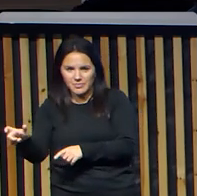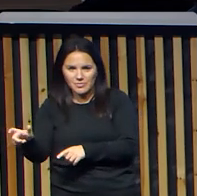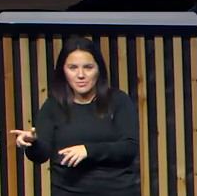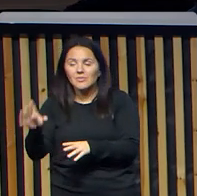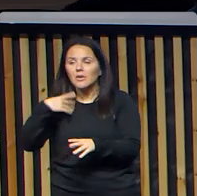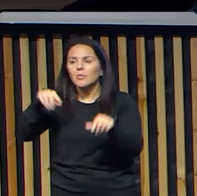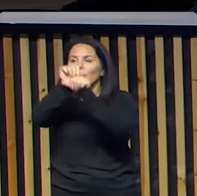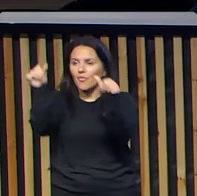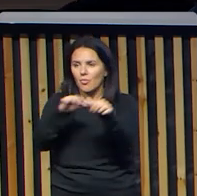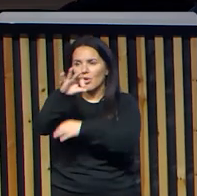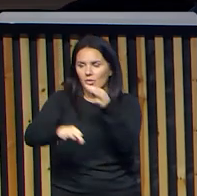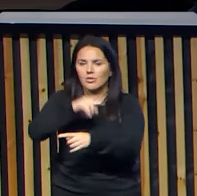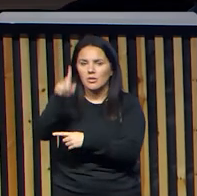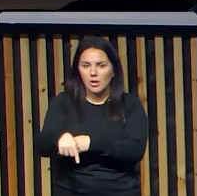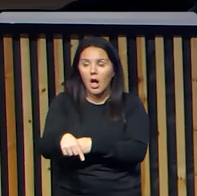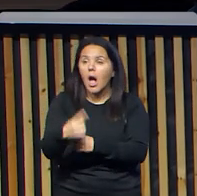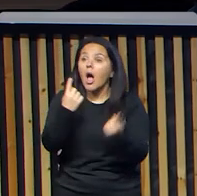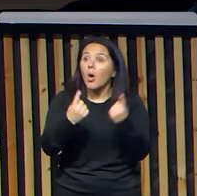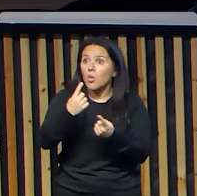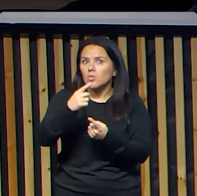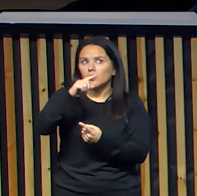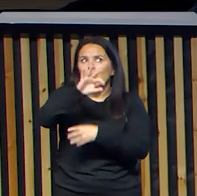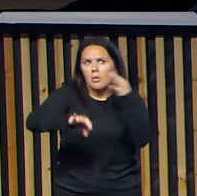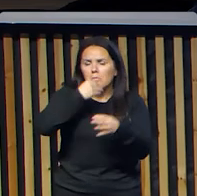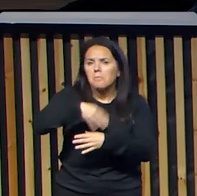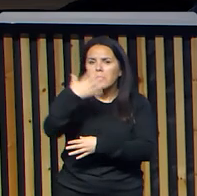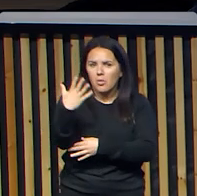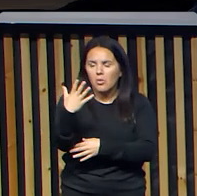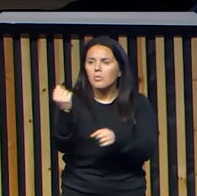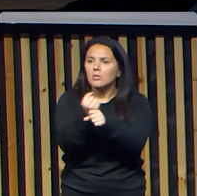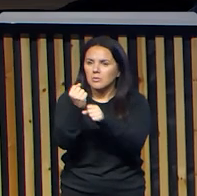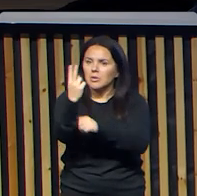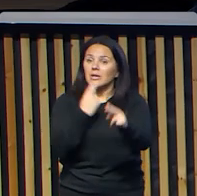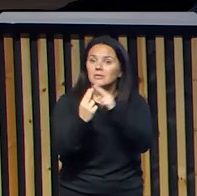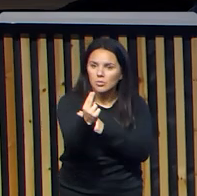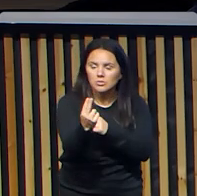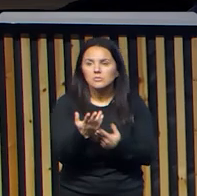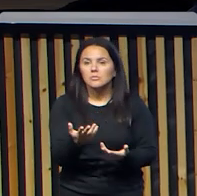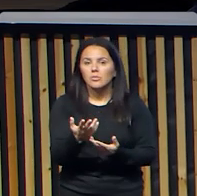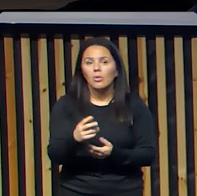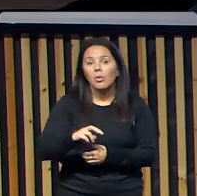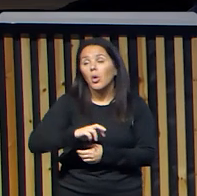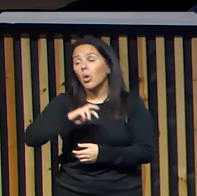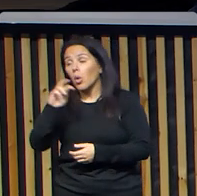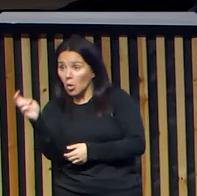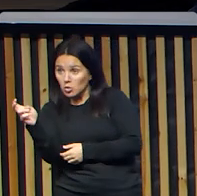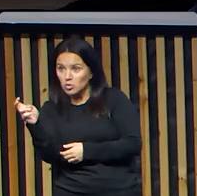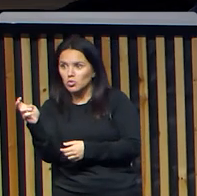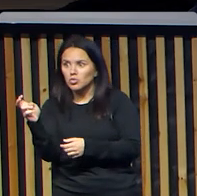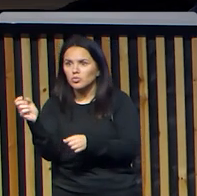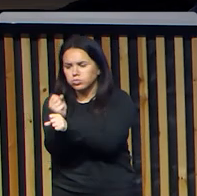hay otros que bueno pues que trabajan mucho y luego no llegan a contestar entonces a veces no se ve y otras personas no